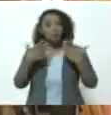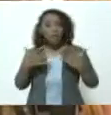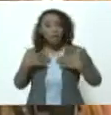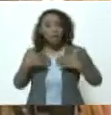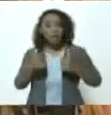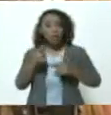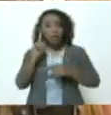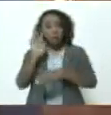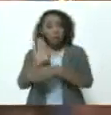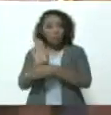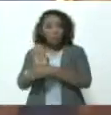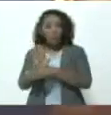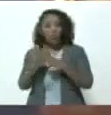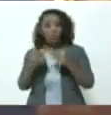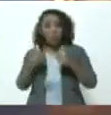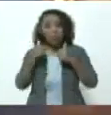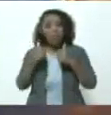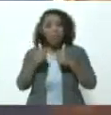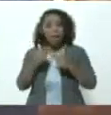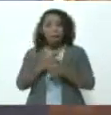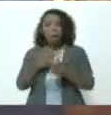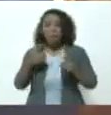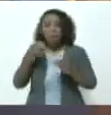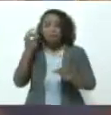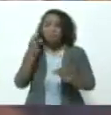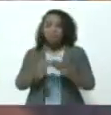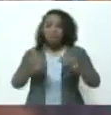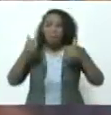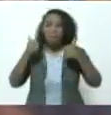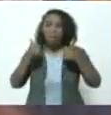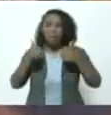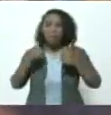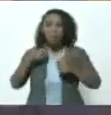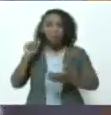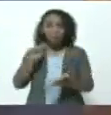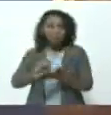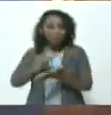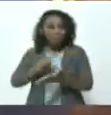que tomar. Y salimos bien librados, afortunadamente. Déjame tocar madera.